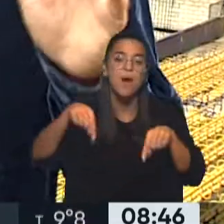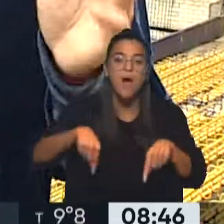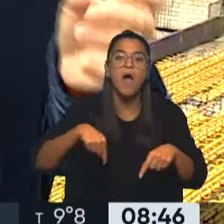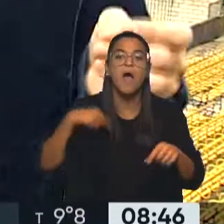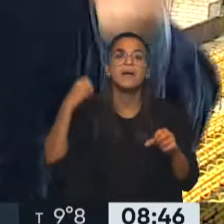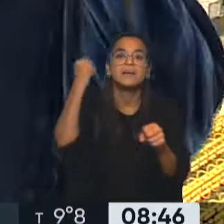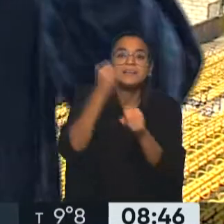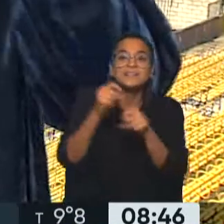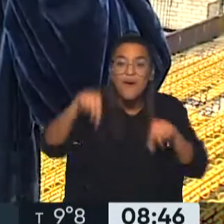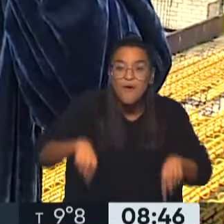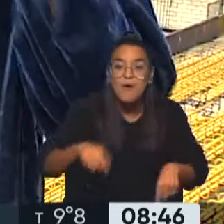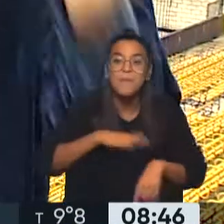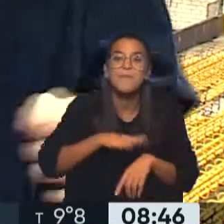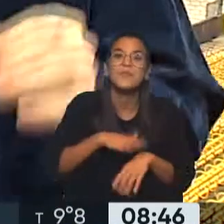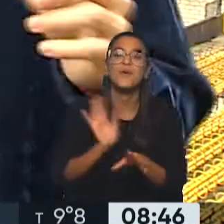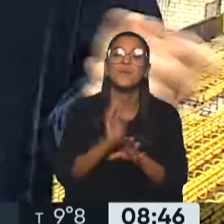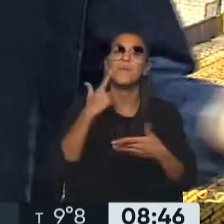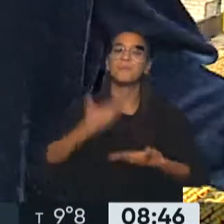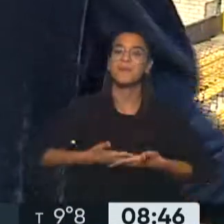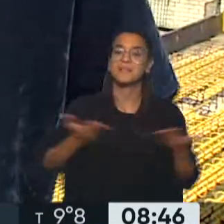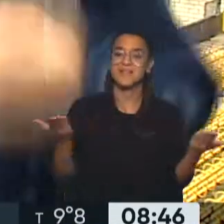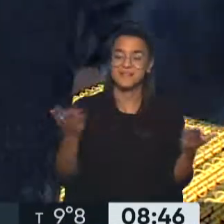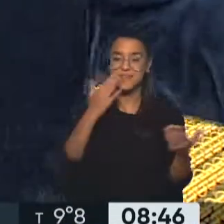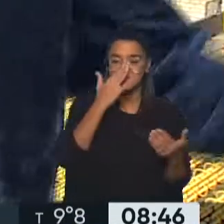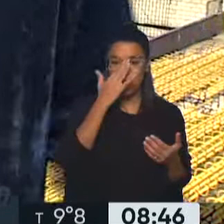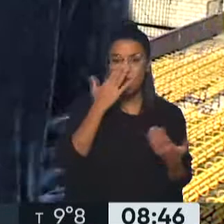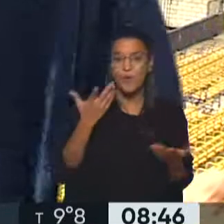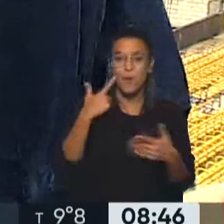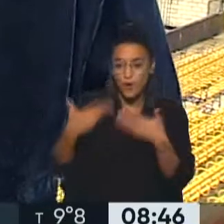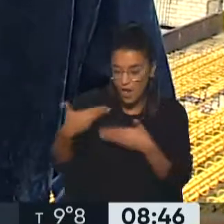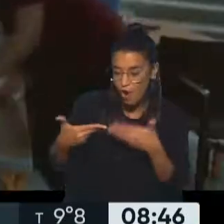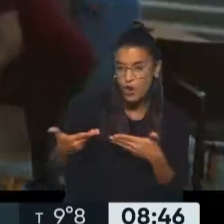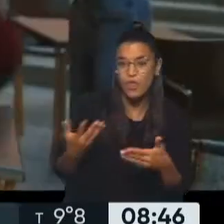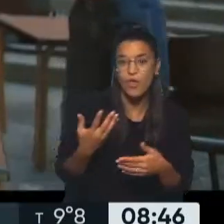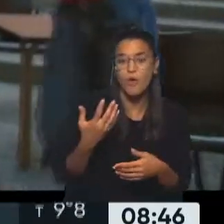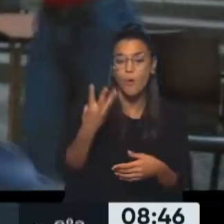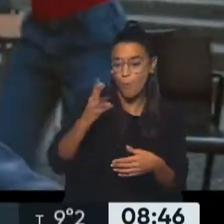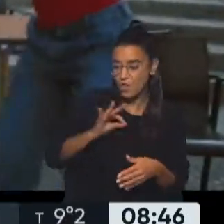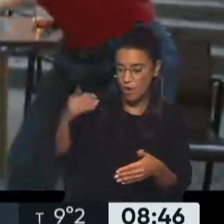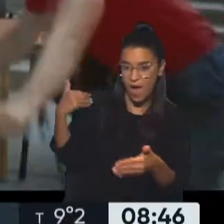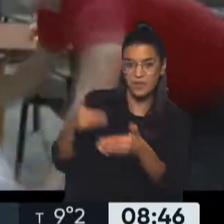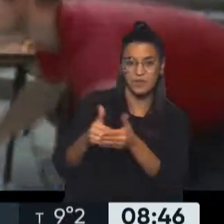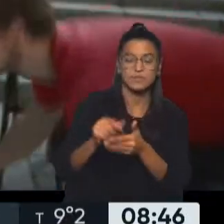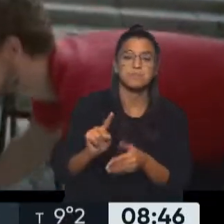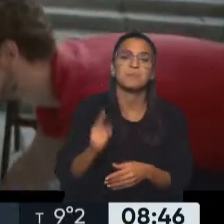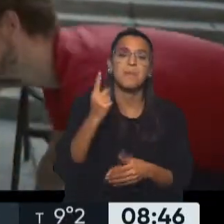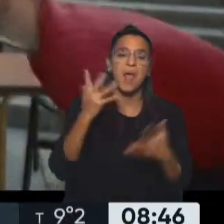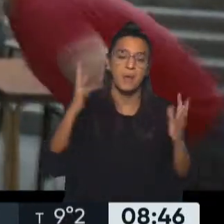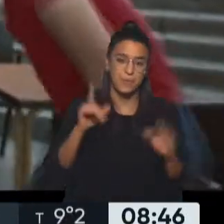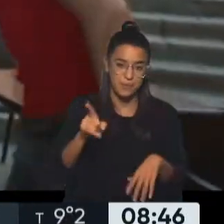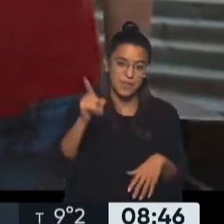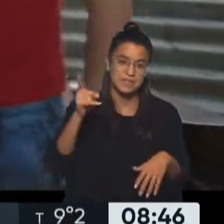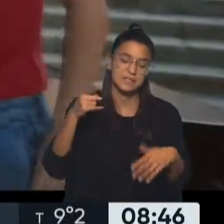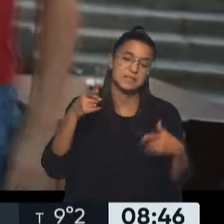ahora a este momento que es como la presentación, más que la presentación, es como el recorrido de estos 4 años. Va a ser la primera vez que vamos a tocar